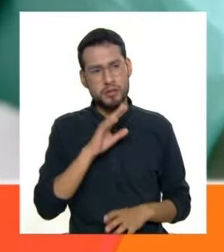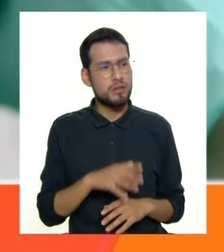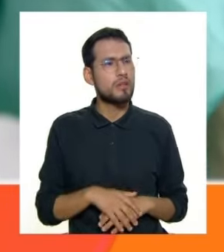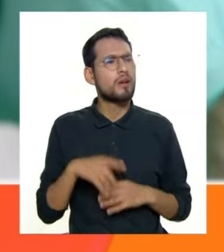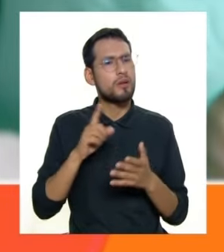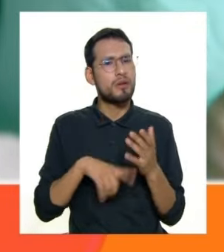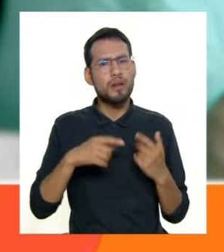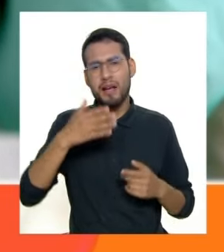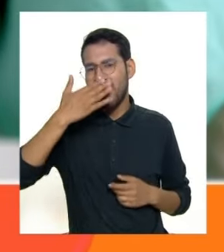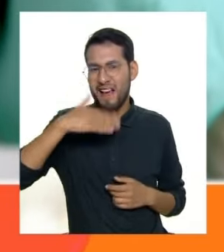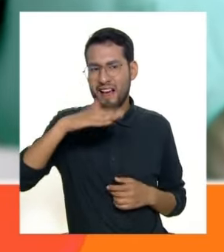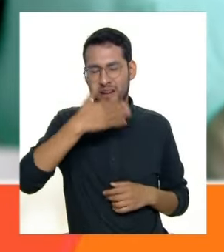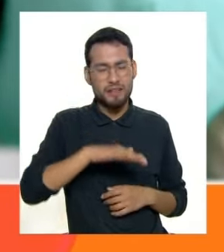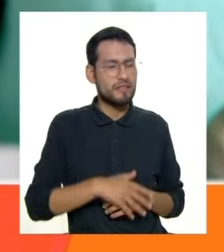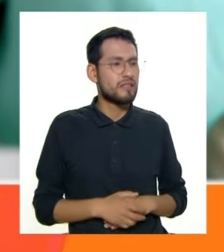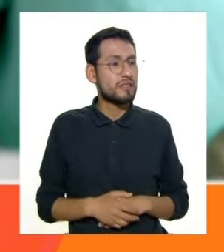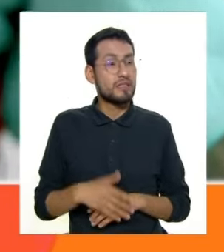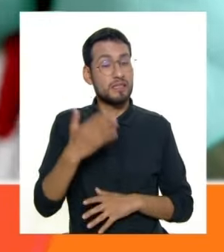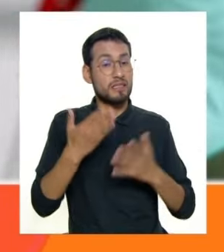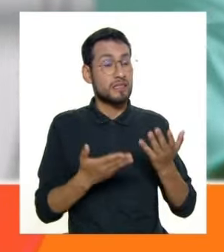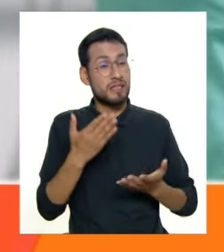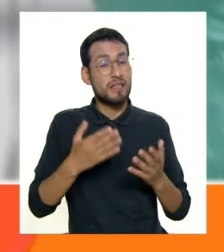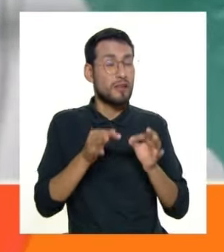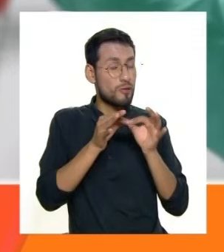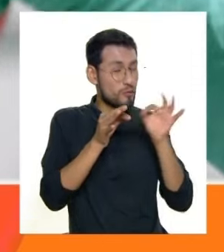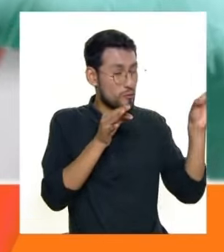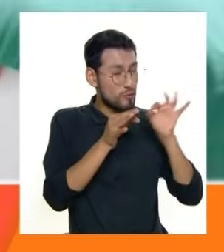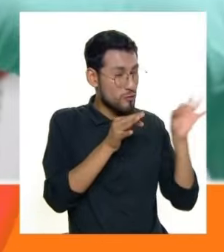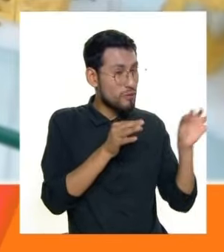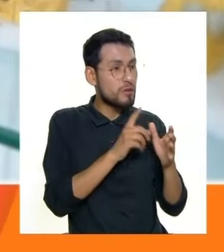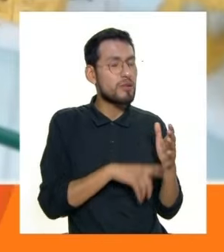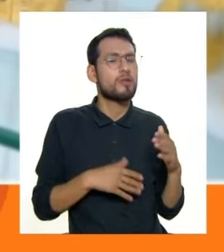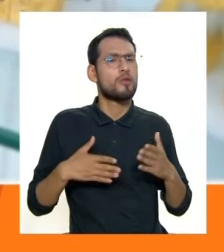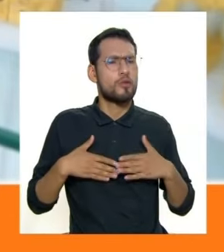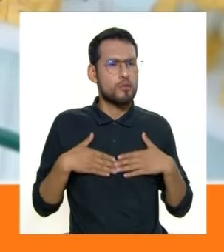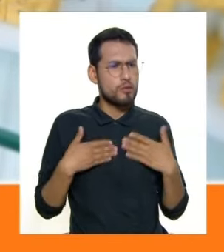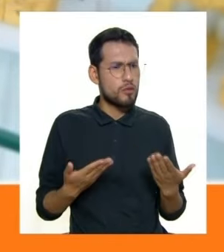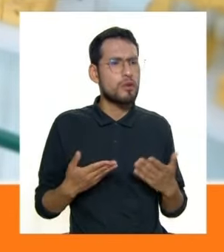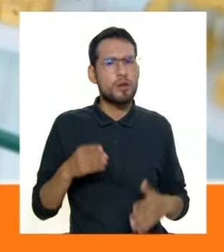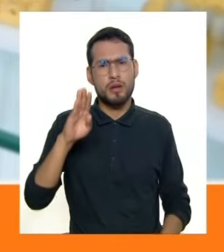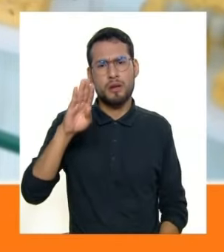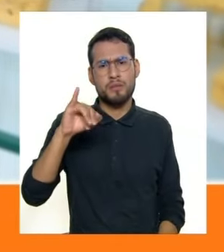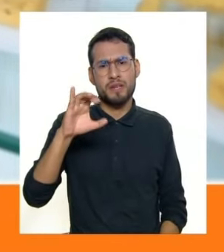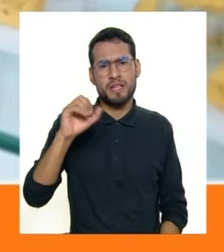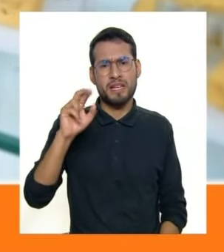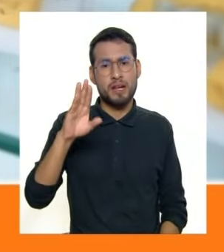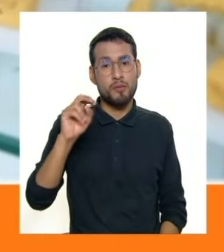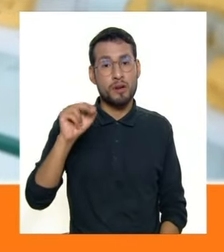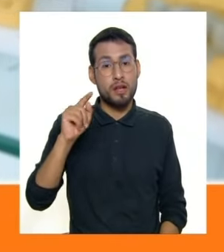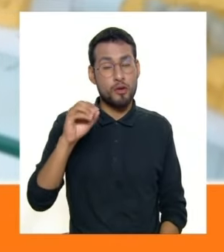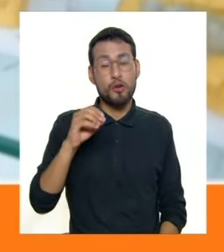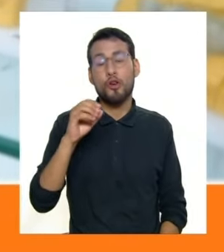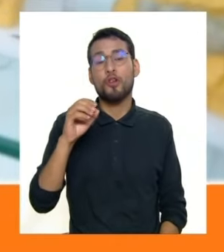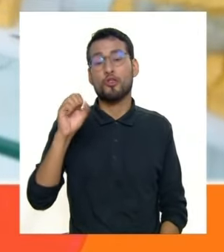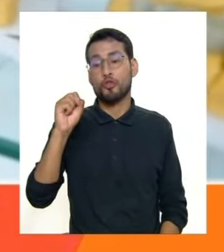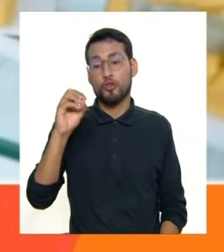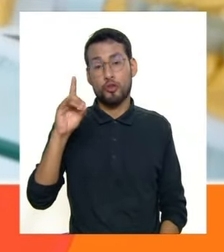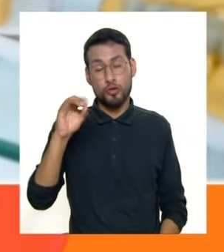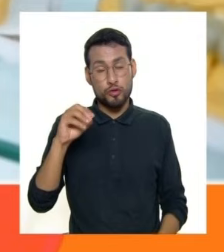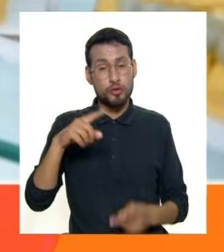hace el efecto de barrido. Quizás para la parte más alejada podríamos tener el bicarbonato de sodio, un vasito con agua,